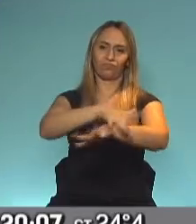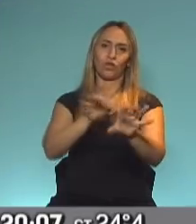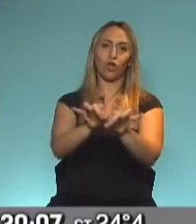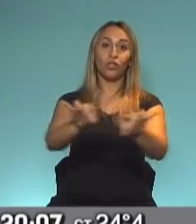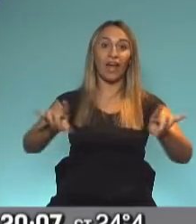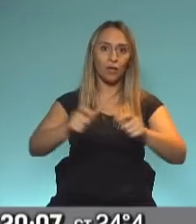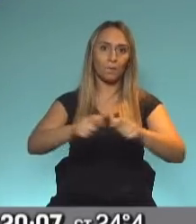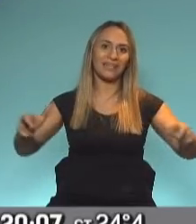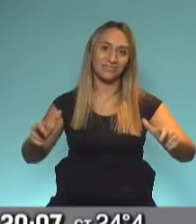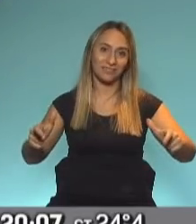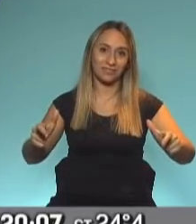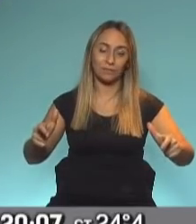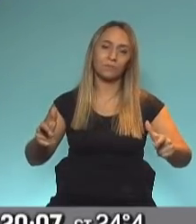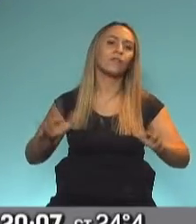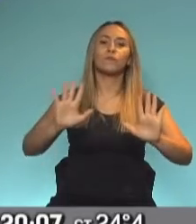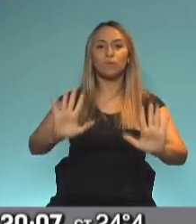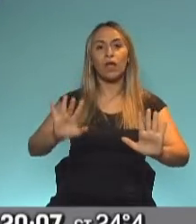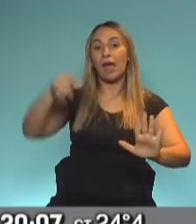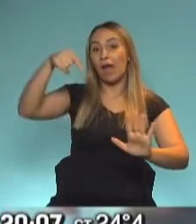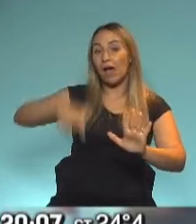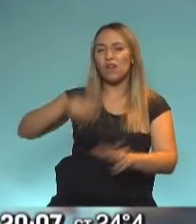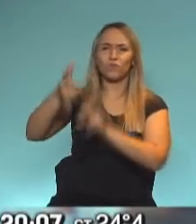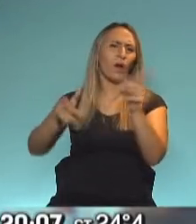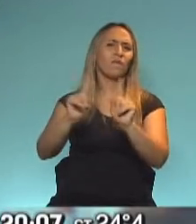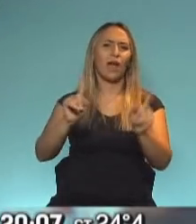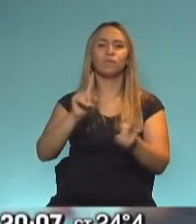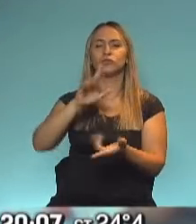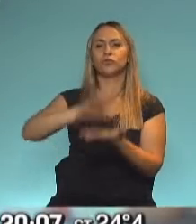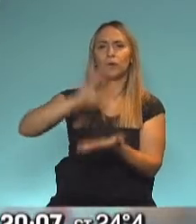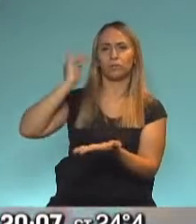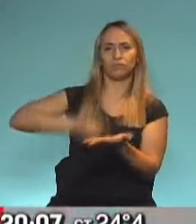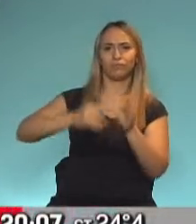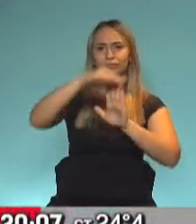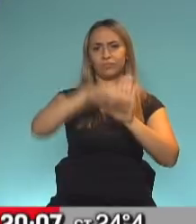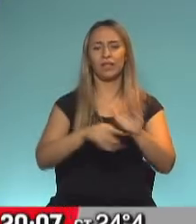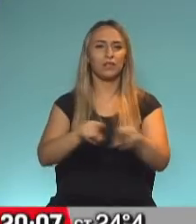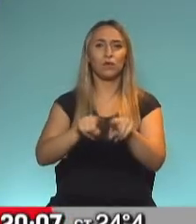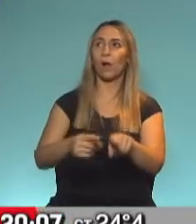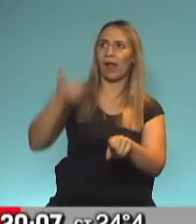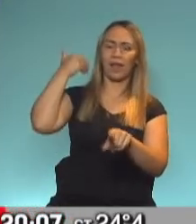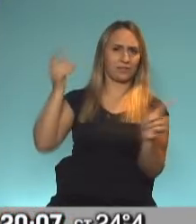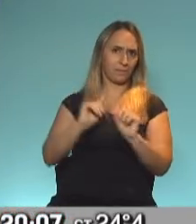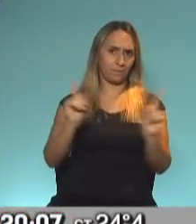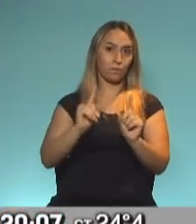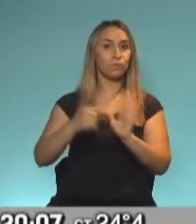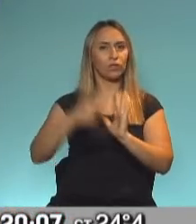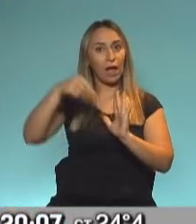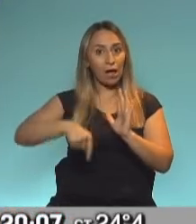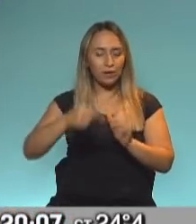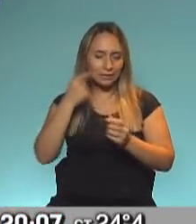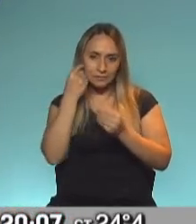ahora, Alfredo, evidentemente no hablaremos de restricciones, de aquellas viejas restricciones, sí de preocupaciones.